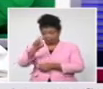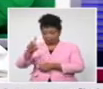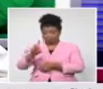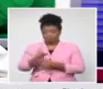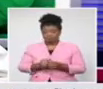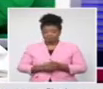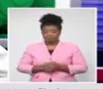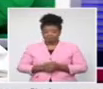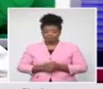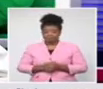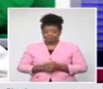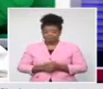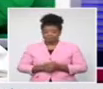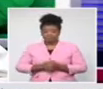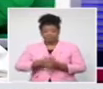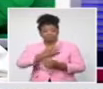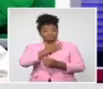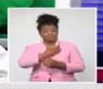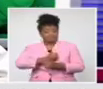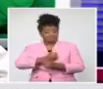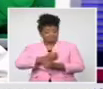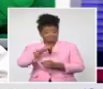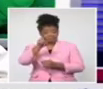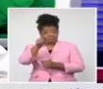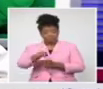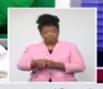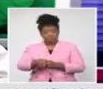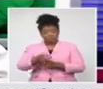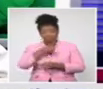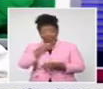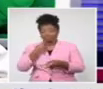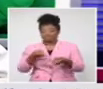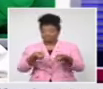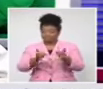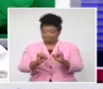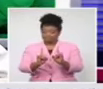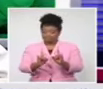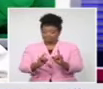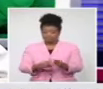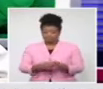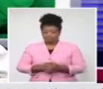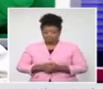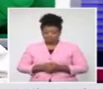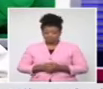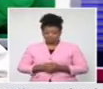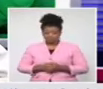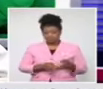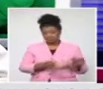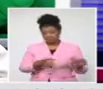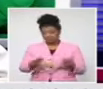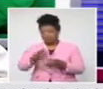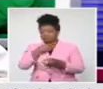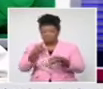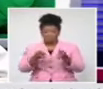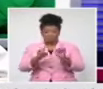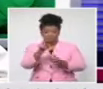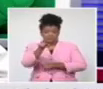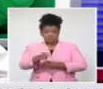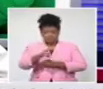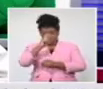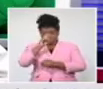pues lamentablemente fallece este paciente. Fallece un paciente de 69 años de